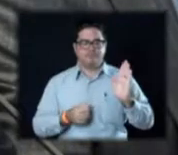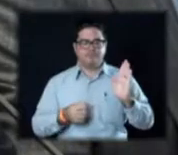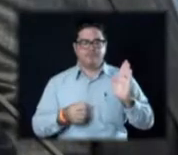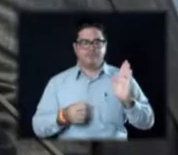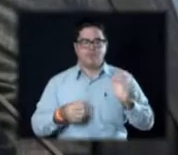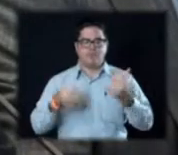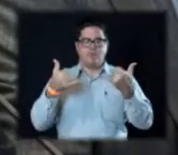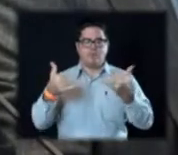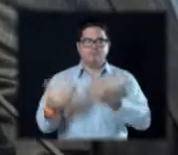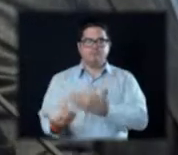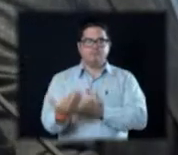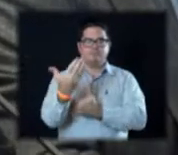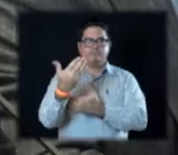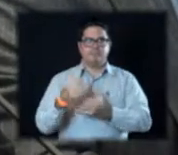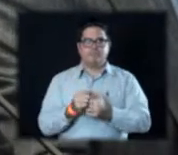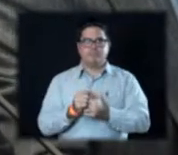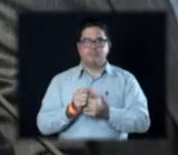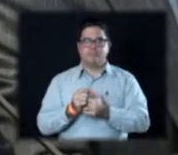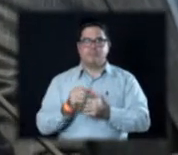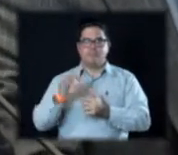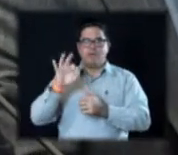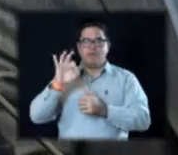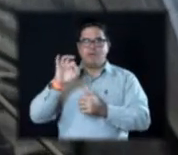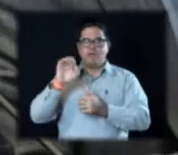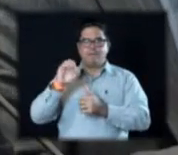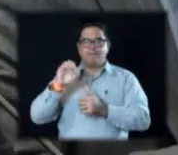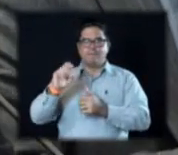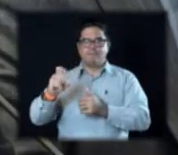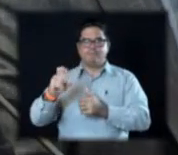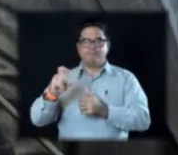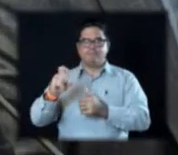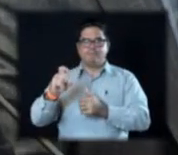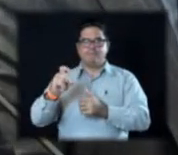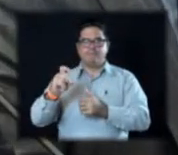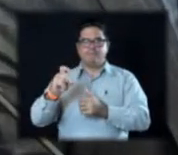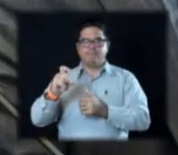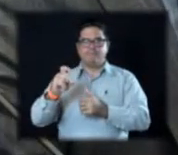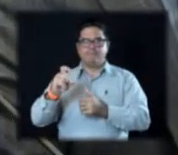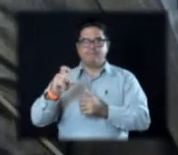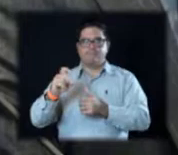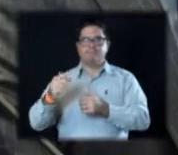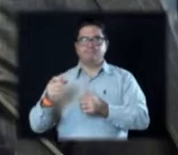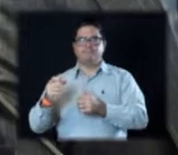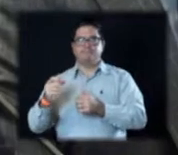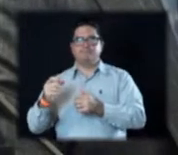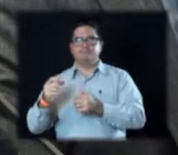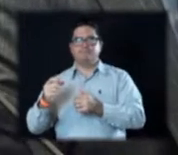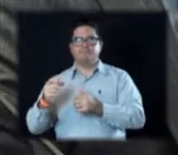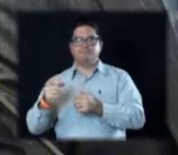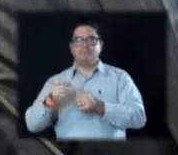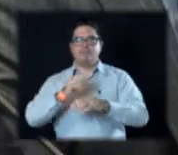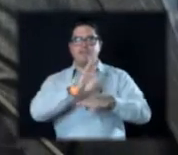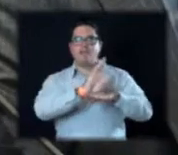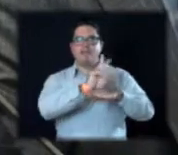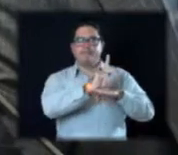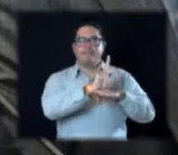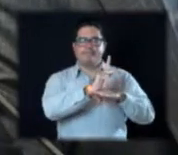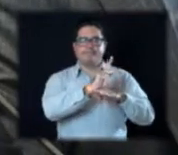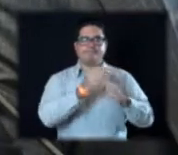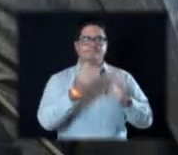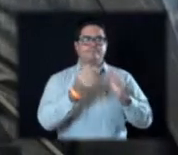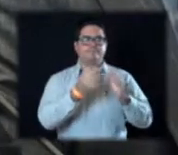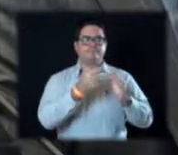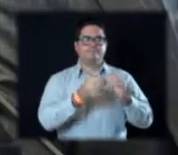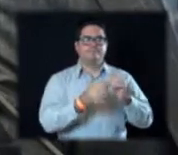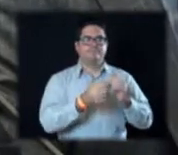2017 de Puerto Rico y de sus instrumentalidades. AFAF les ofrece una actualización de la presentación anterior sobre